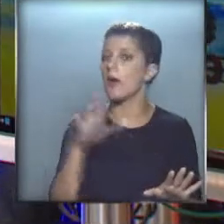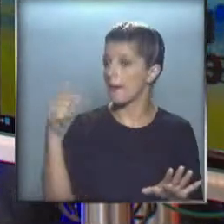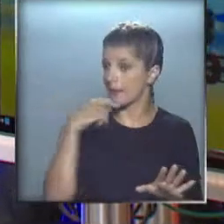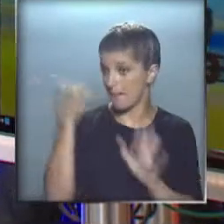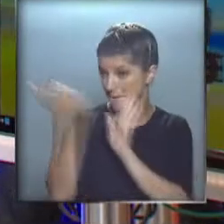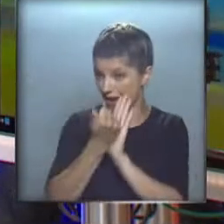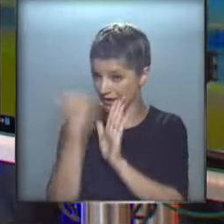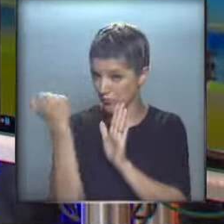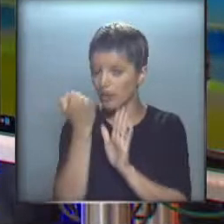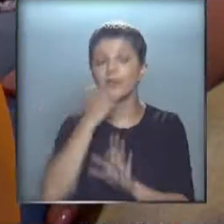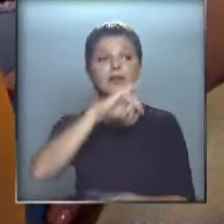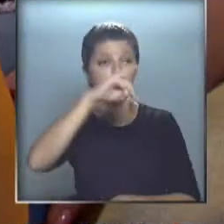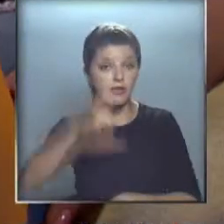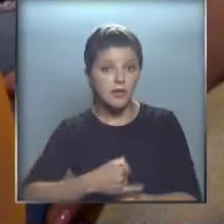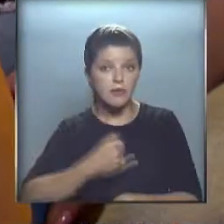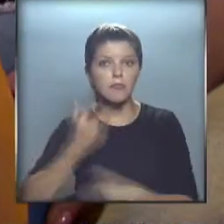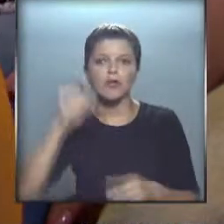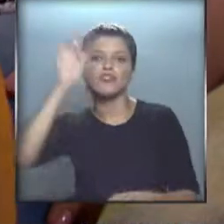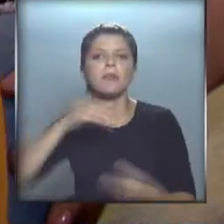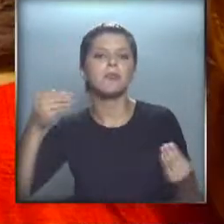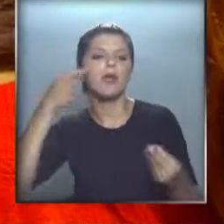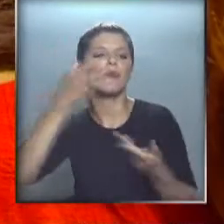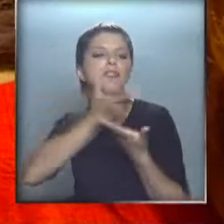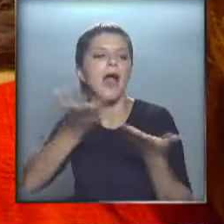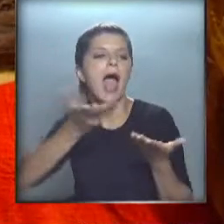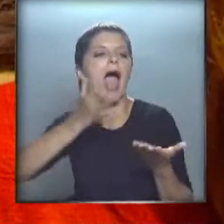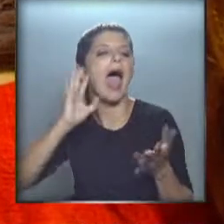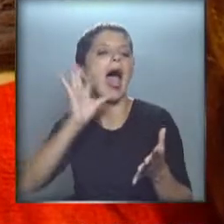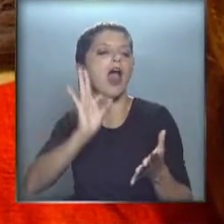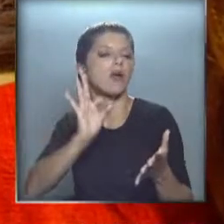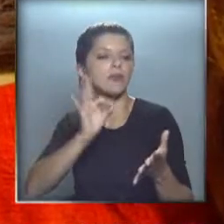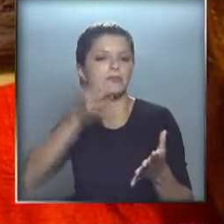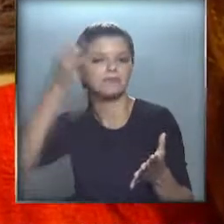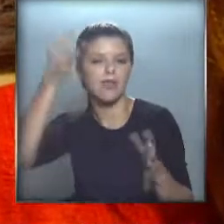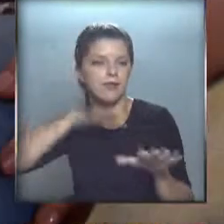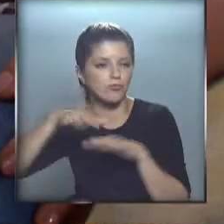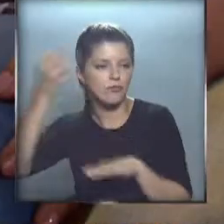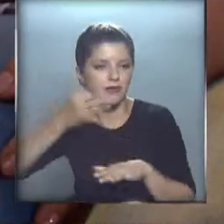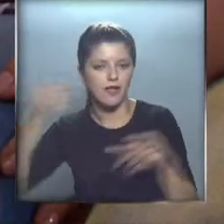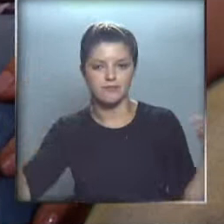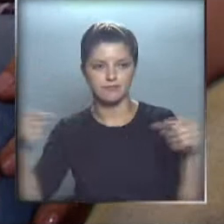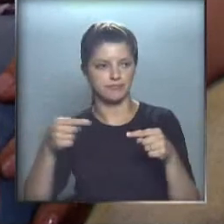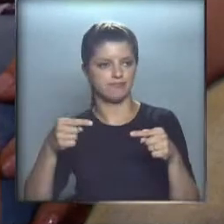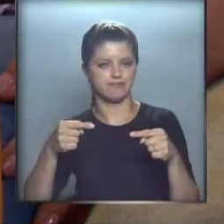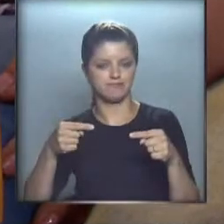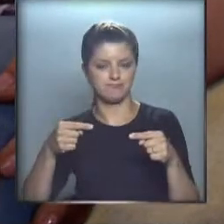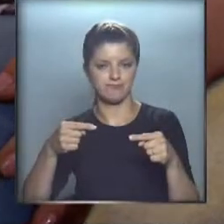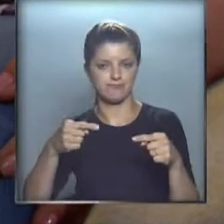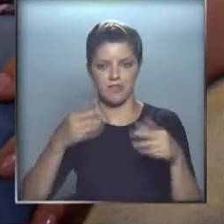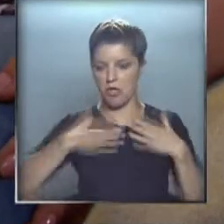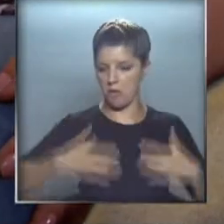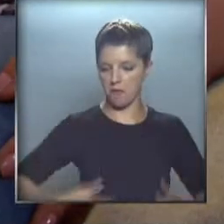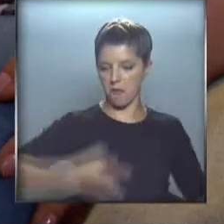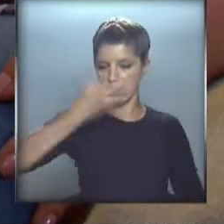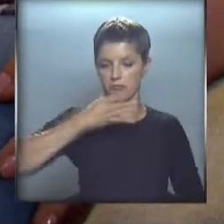Claro, solamente por aparentar para algo aparentar. Que en realidad no es. Generalmente pasa eso. Y es solamente que se viste así